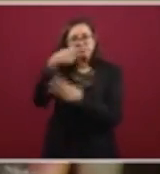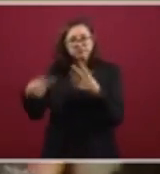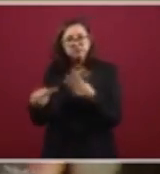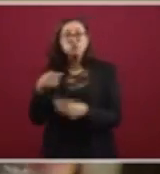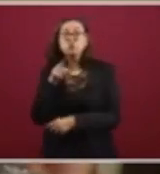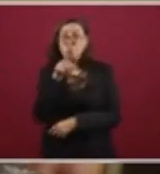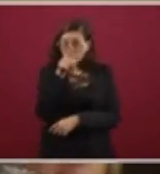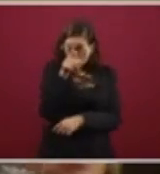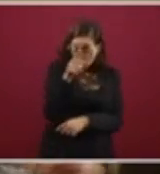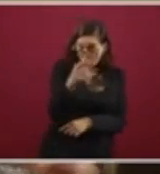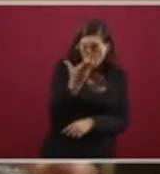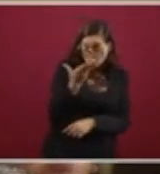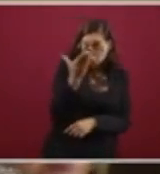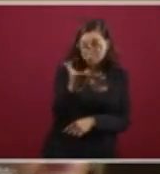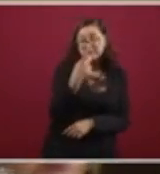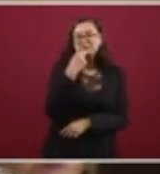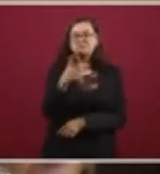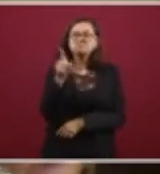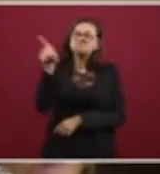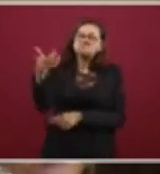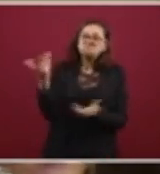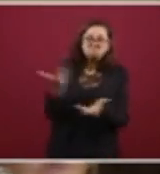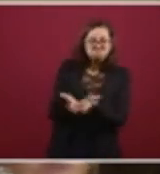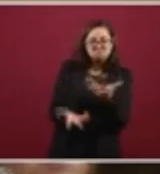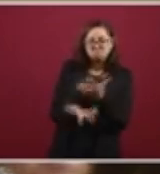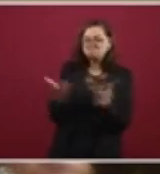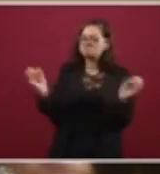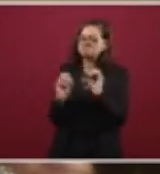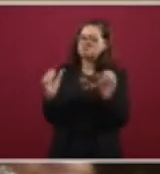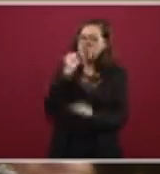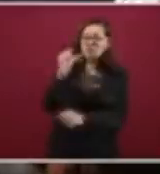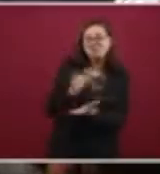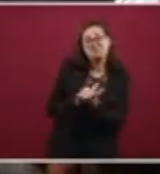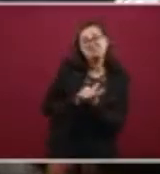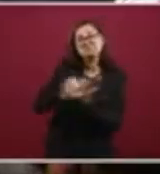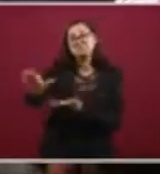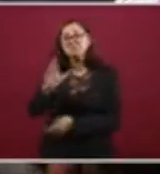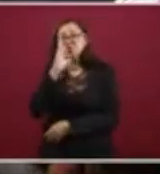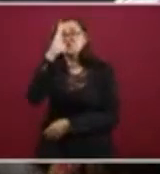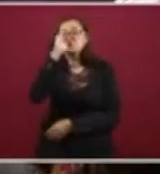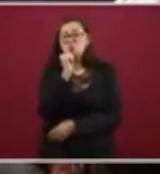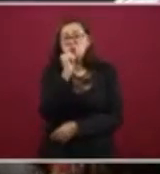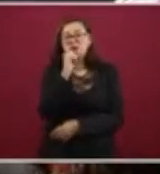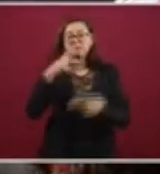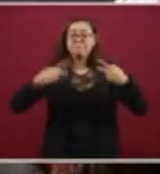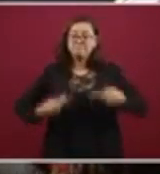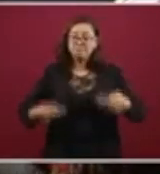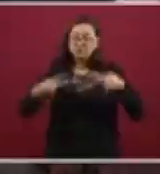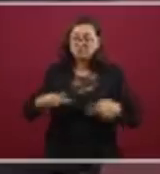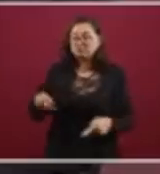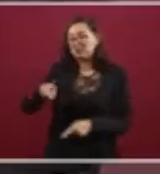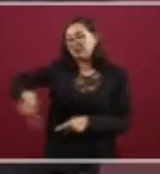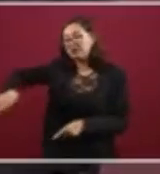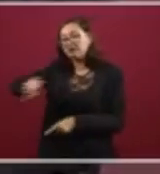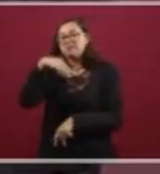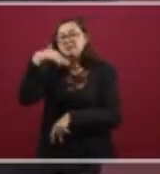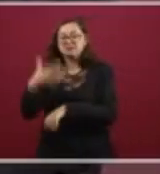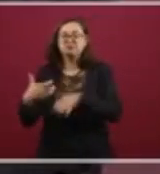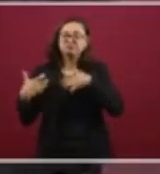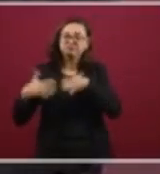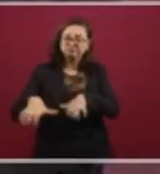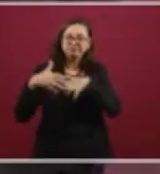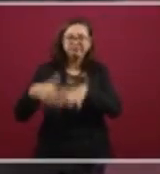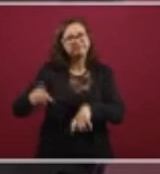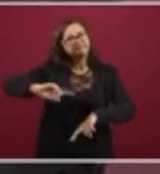a actuar, no los va a despedir. La gente inclusive está proponiendo hacer una marcha para que los